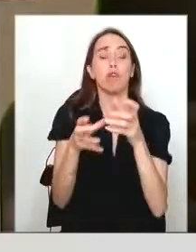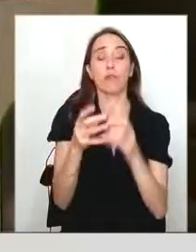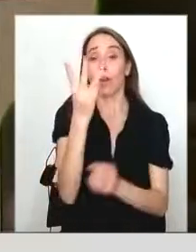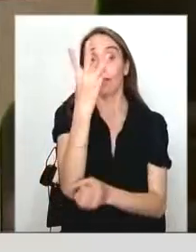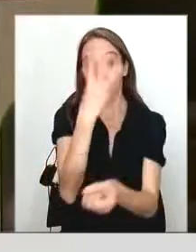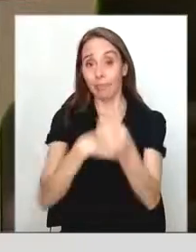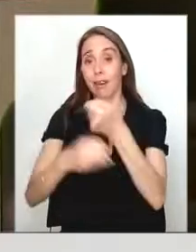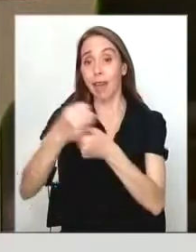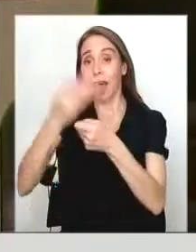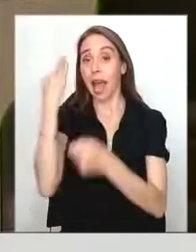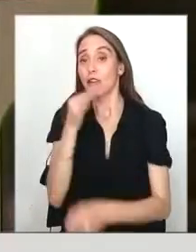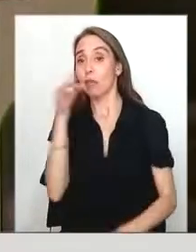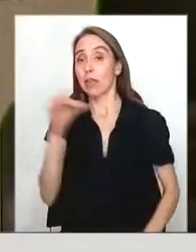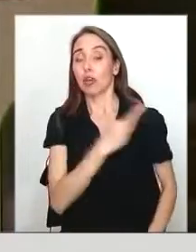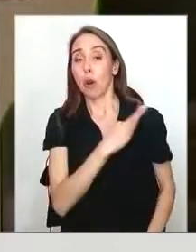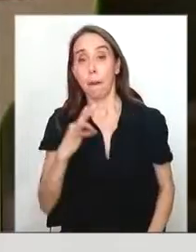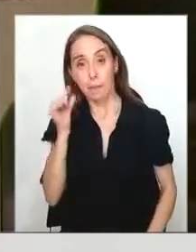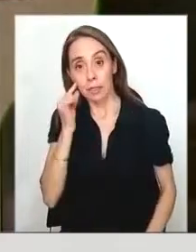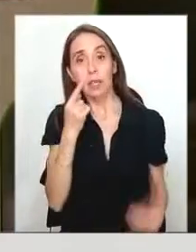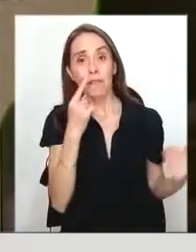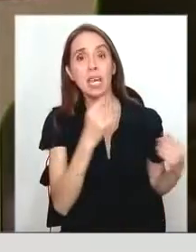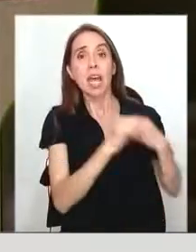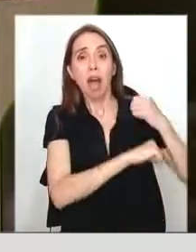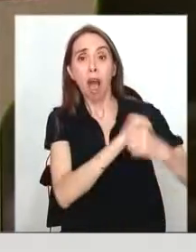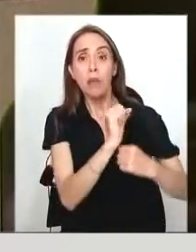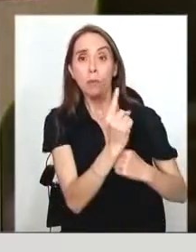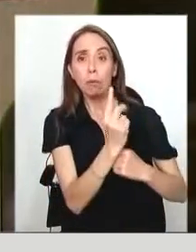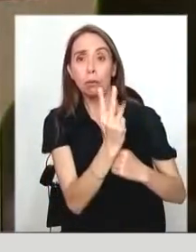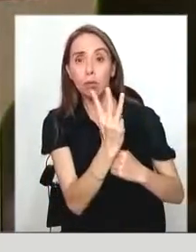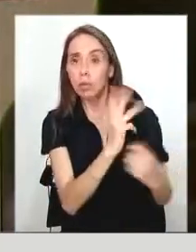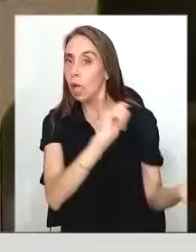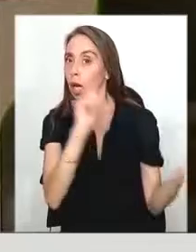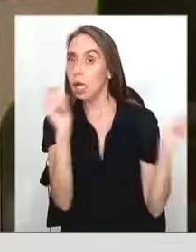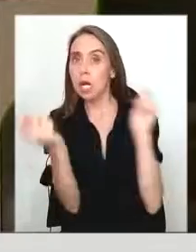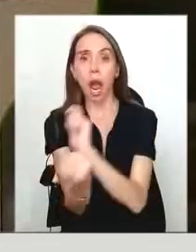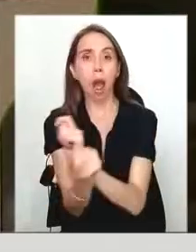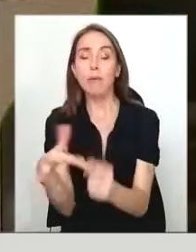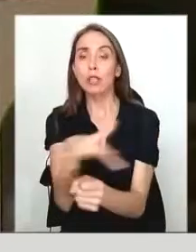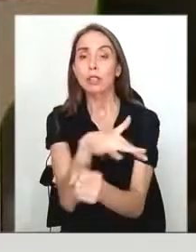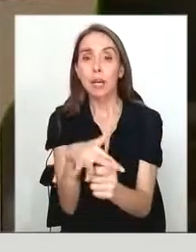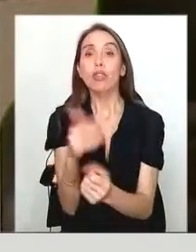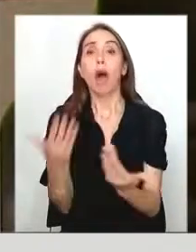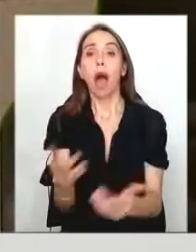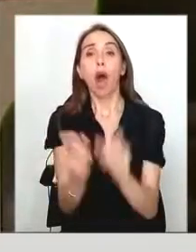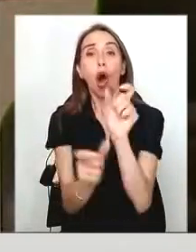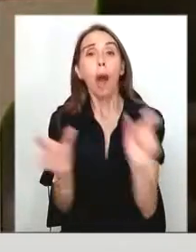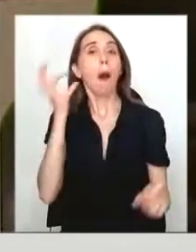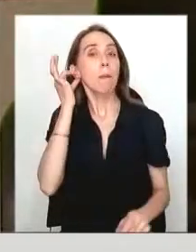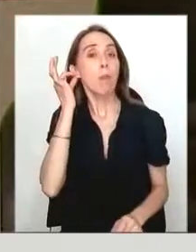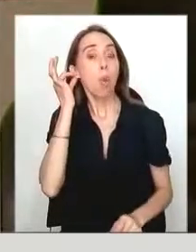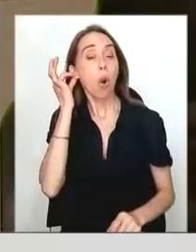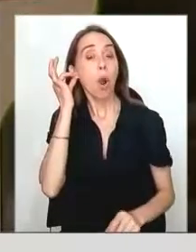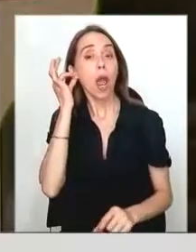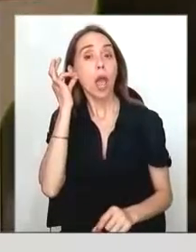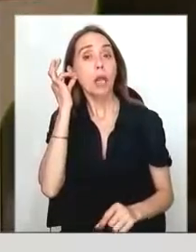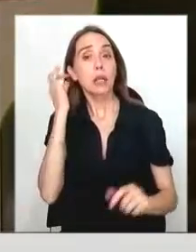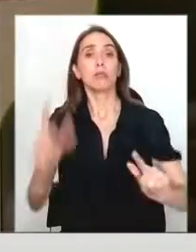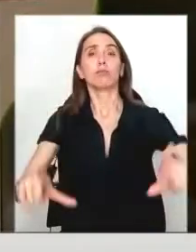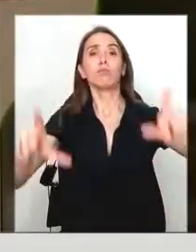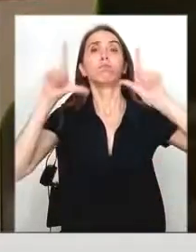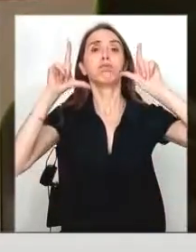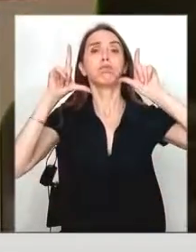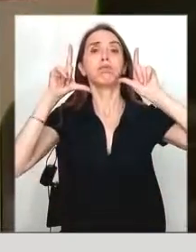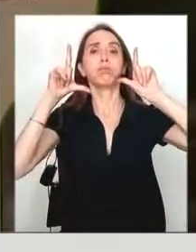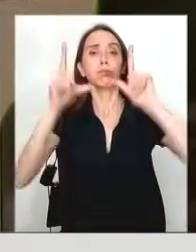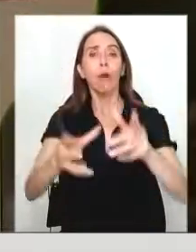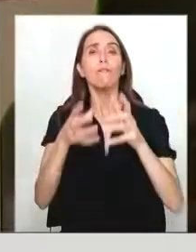ministra. Y mire cómo ha cambiado la situación. Hoy día son justamente las mujeres las que están sacando la cara por el fútbol. Tenemos